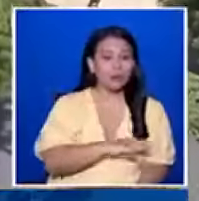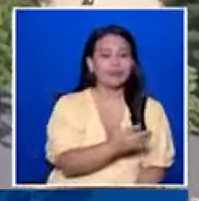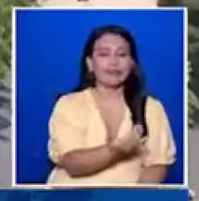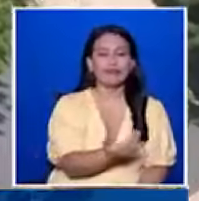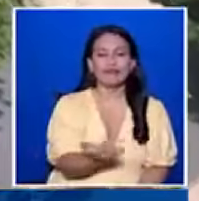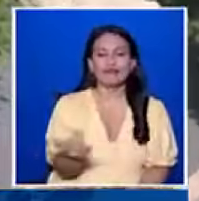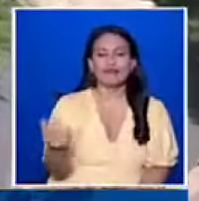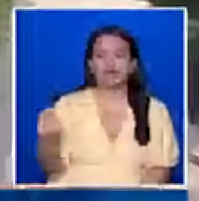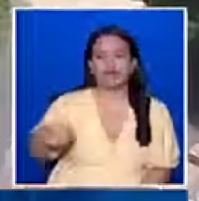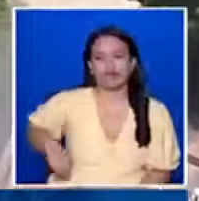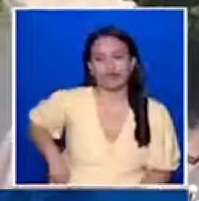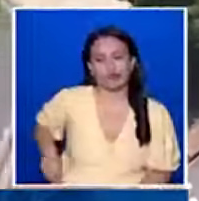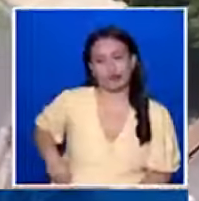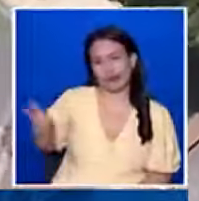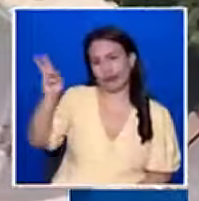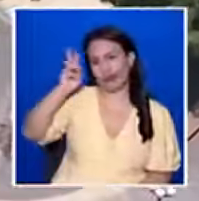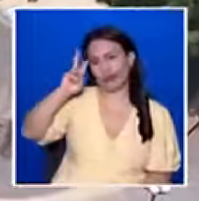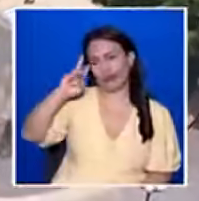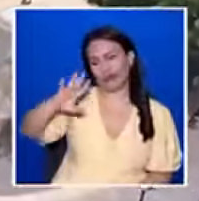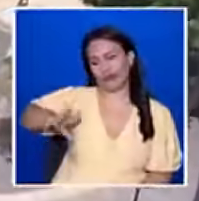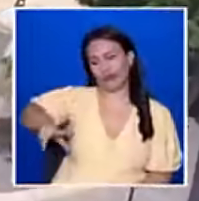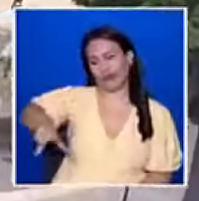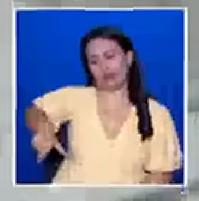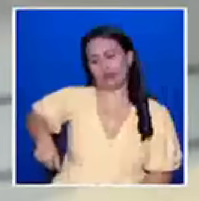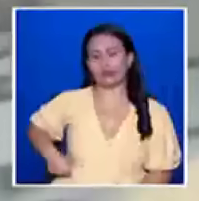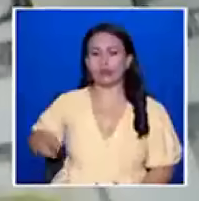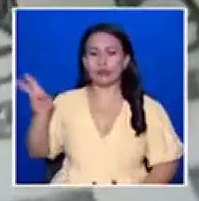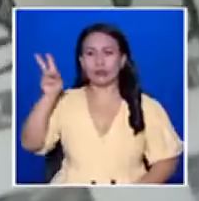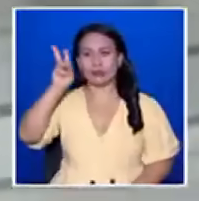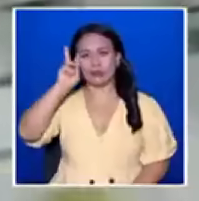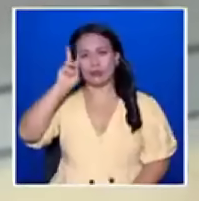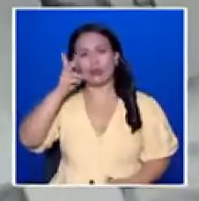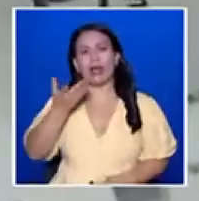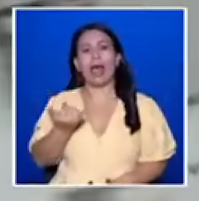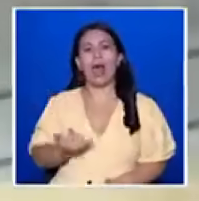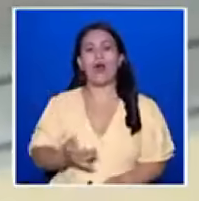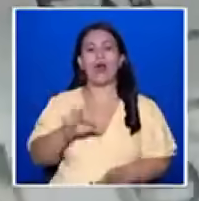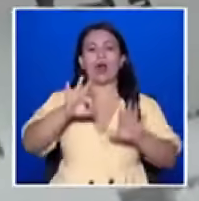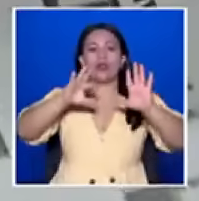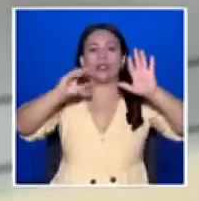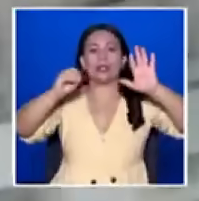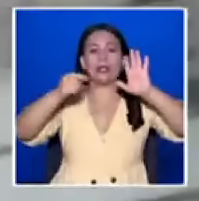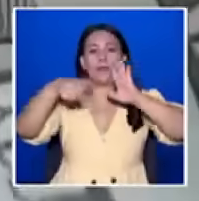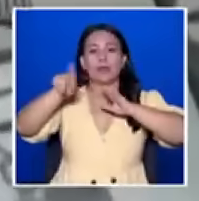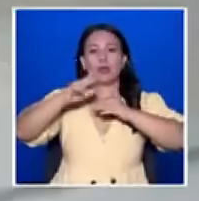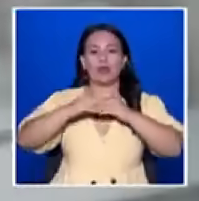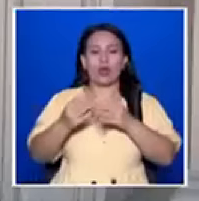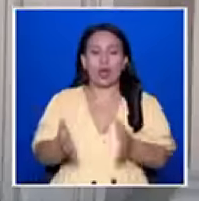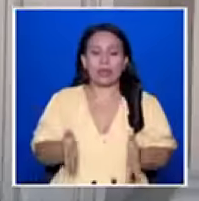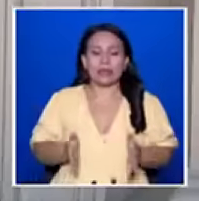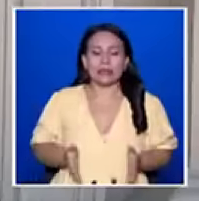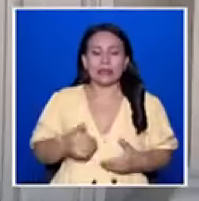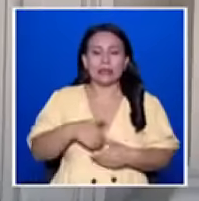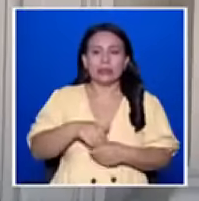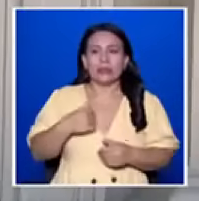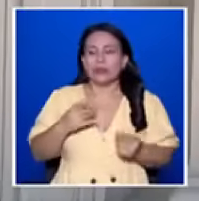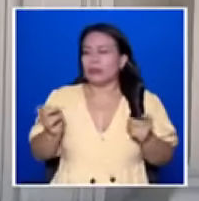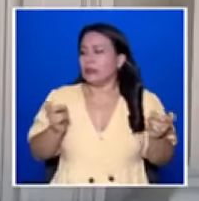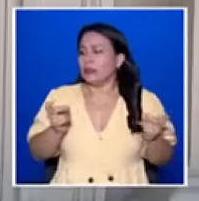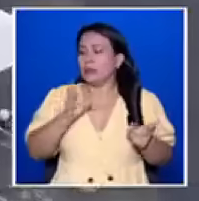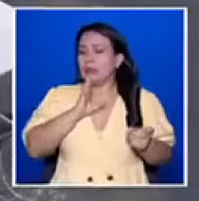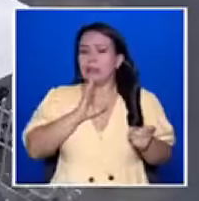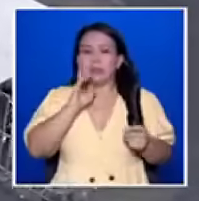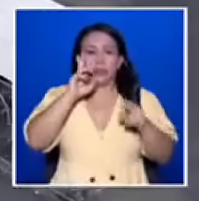fue otro de los temas abordados. Indicó que actualmente hay $80 millones en caja, por lo que están buscando optimizar recursos